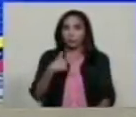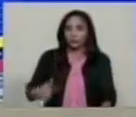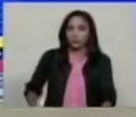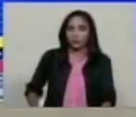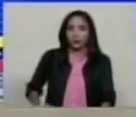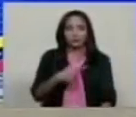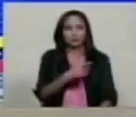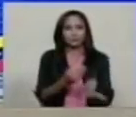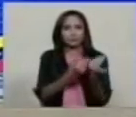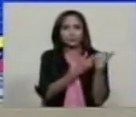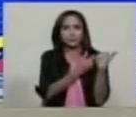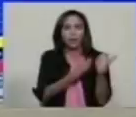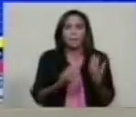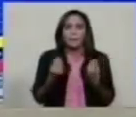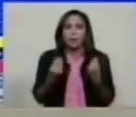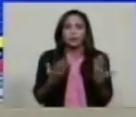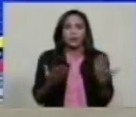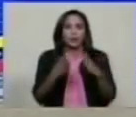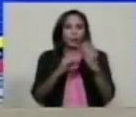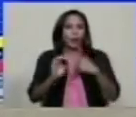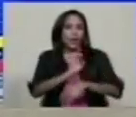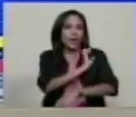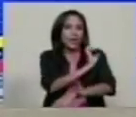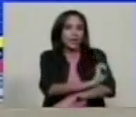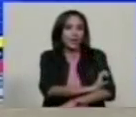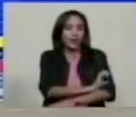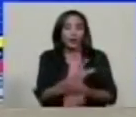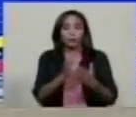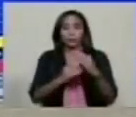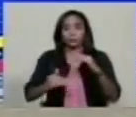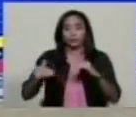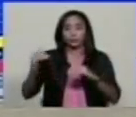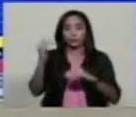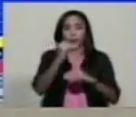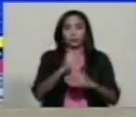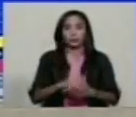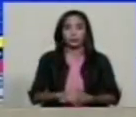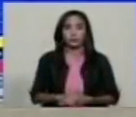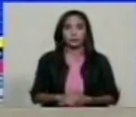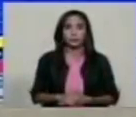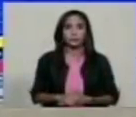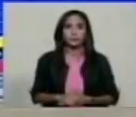venimos cargados de una gran energía, de una gran potencia.